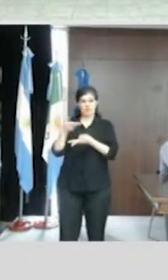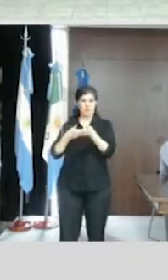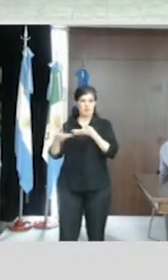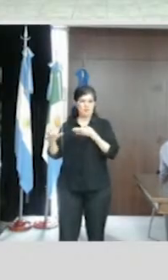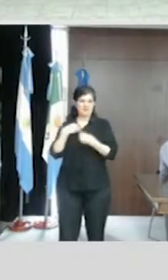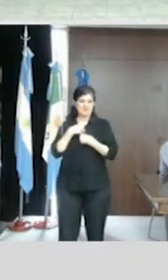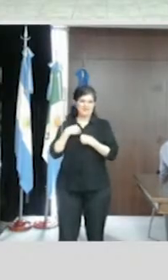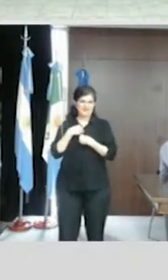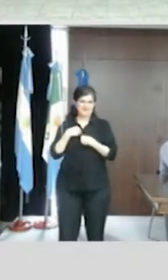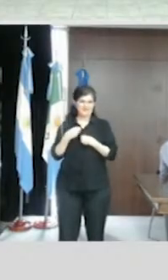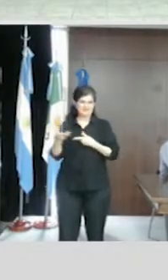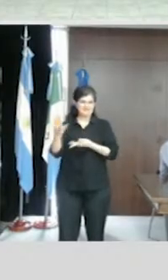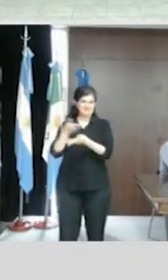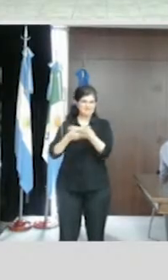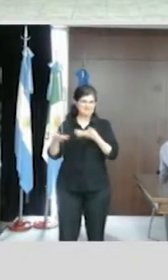algo.